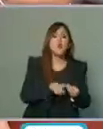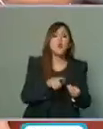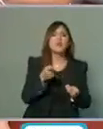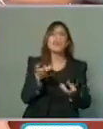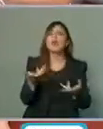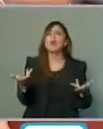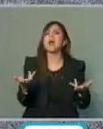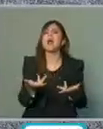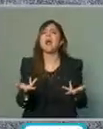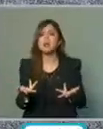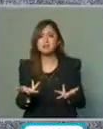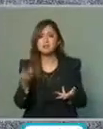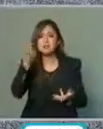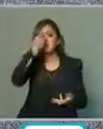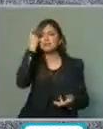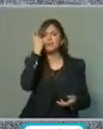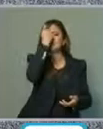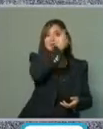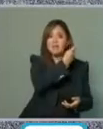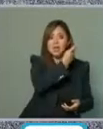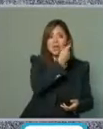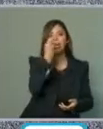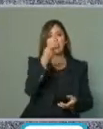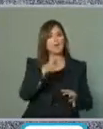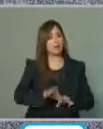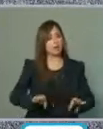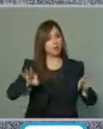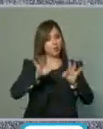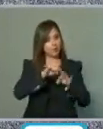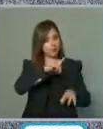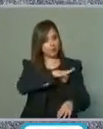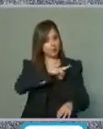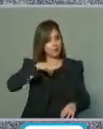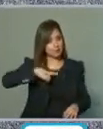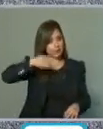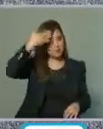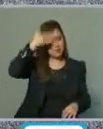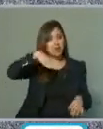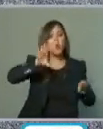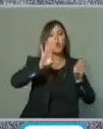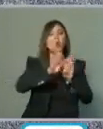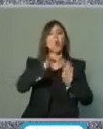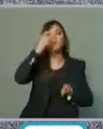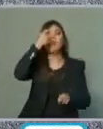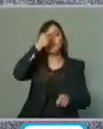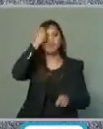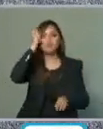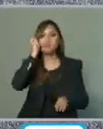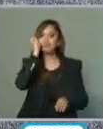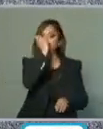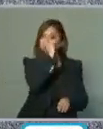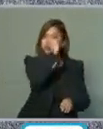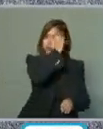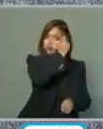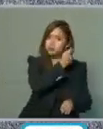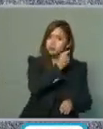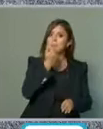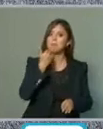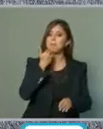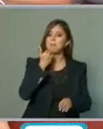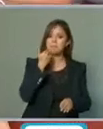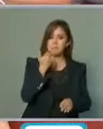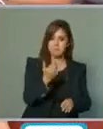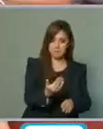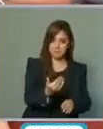hacerlo, porque es muy importante la manera de aplicación. Es súper importante para que tengamos unas cejas bien